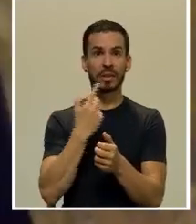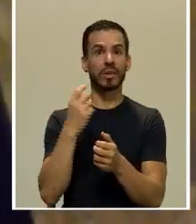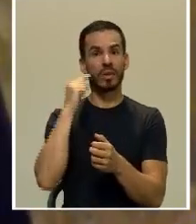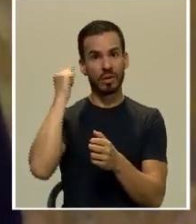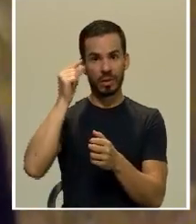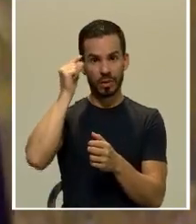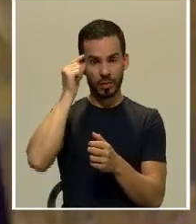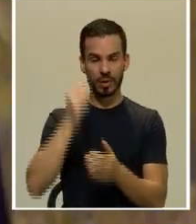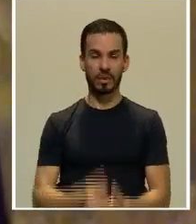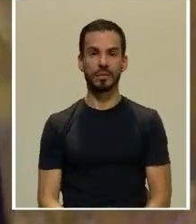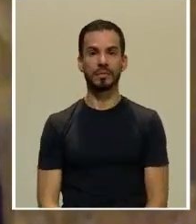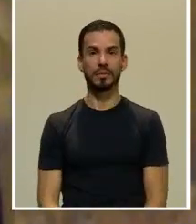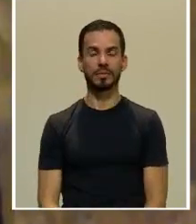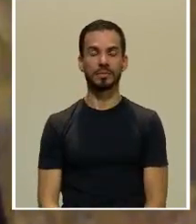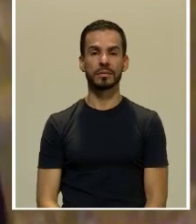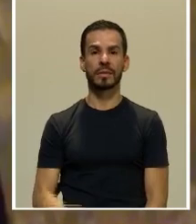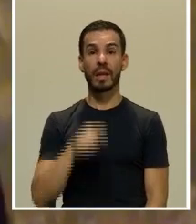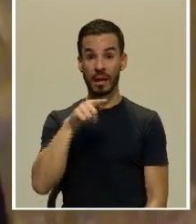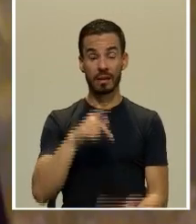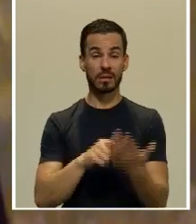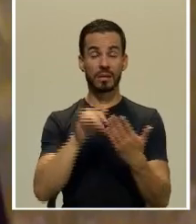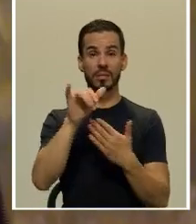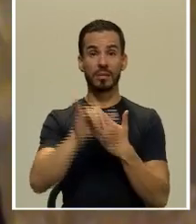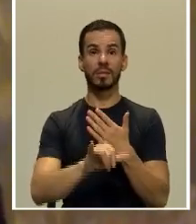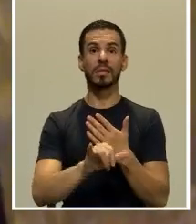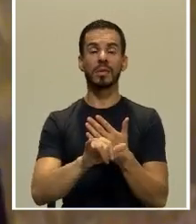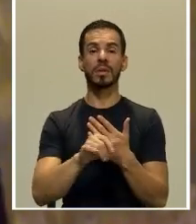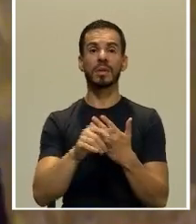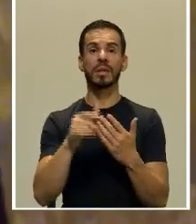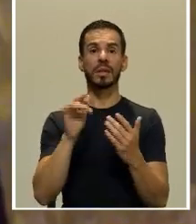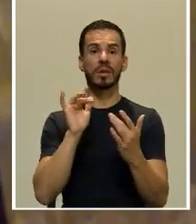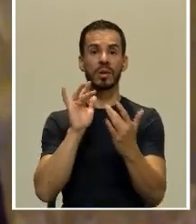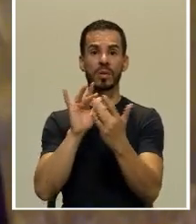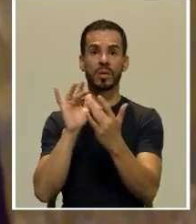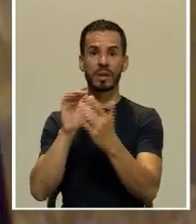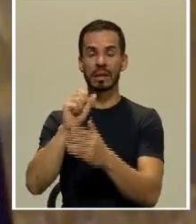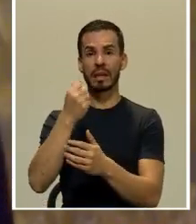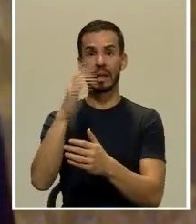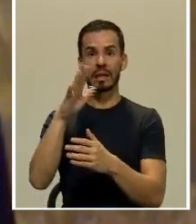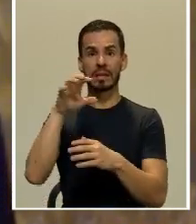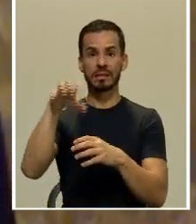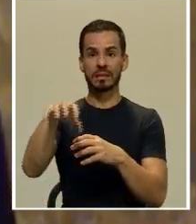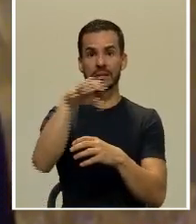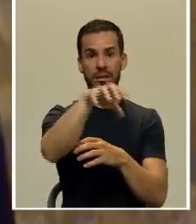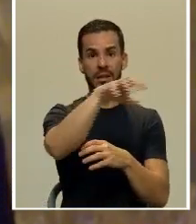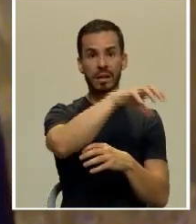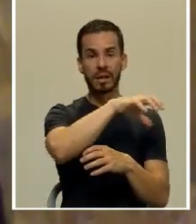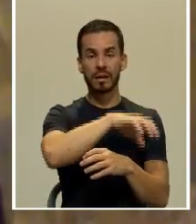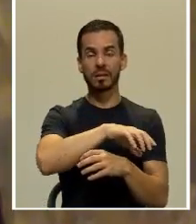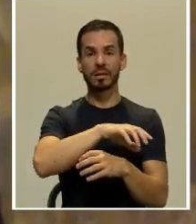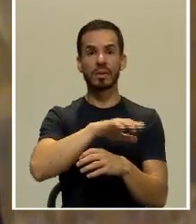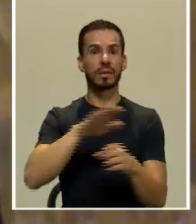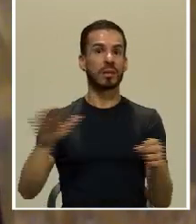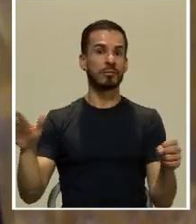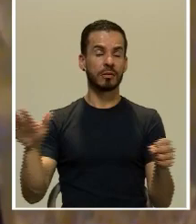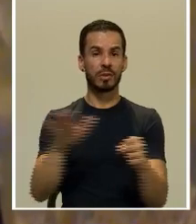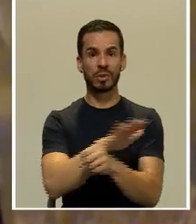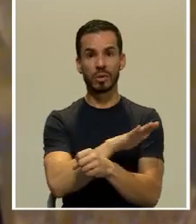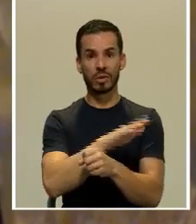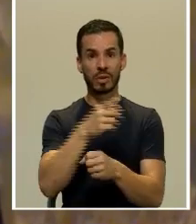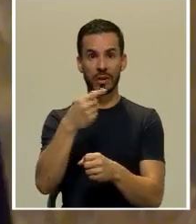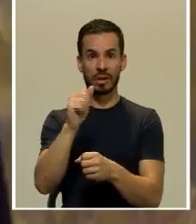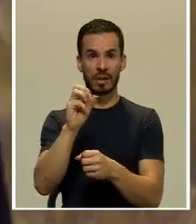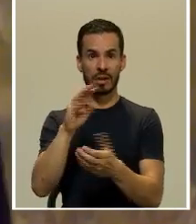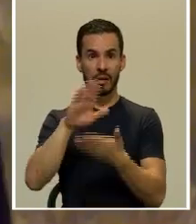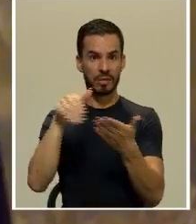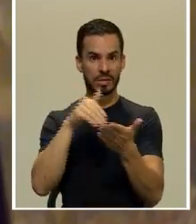del Estado. Estamos hablando de un proyecto que interconecta 15 cantones, prácticamente la totalidad de la